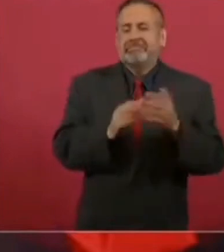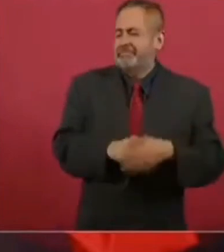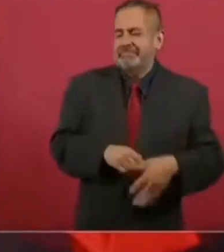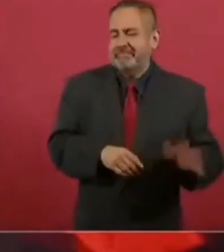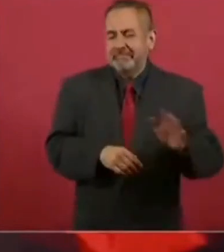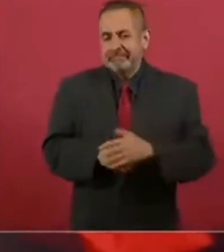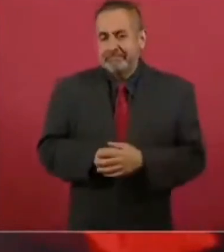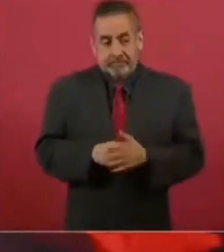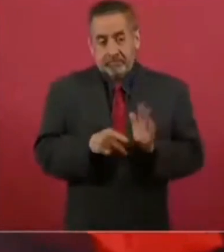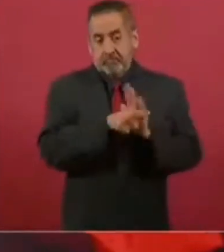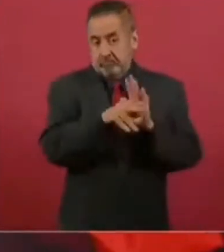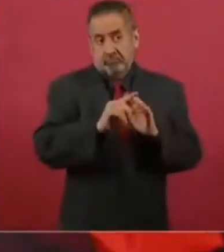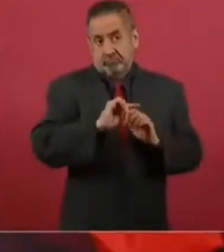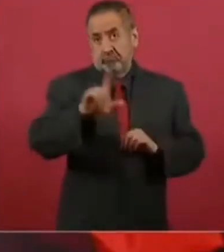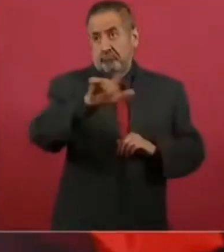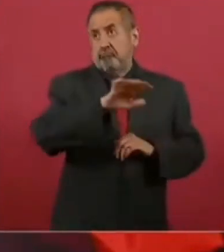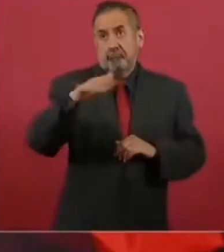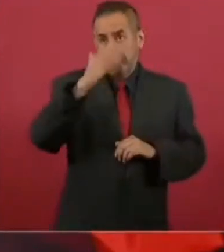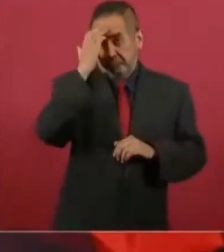famoso,